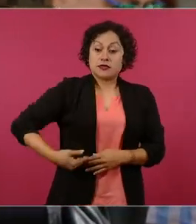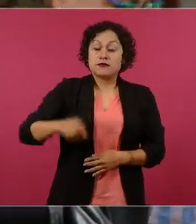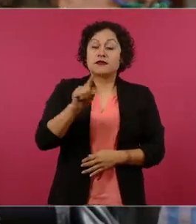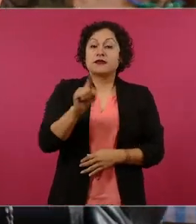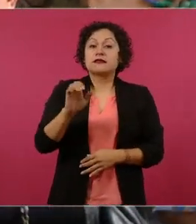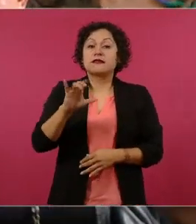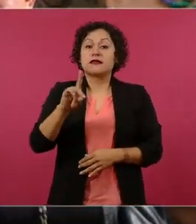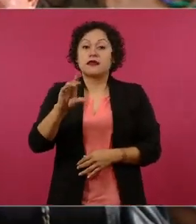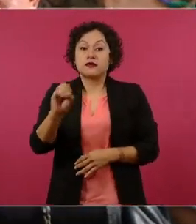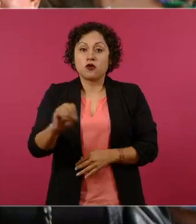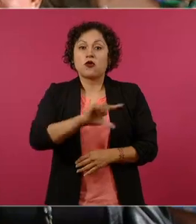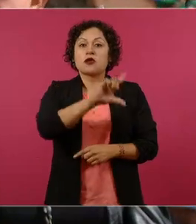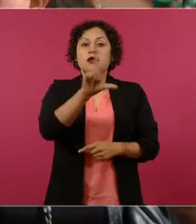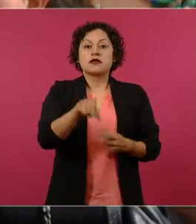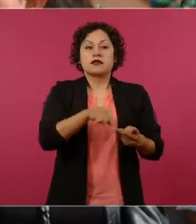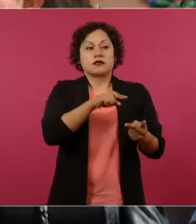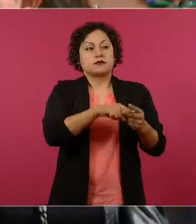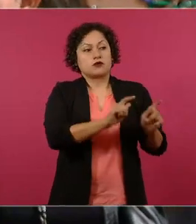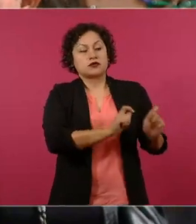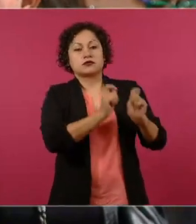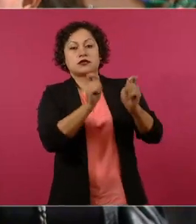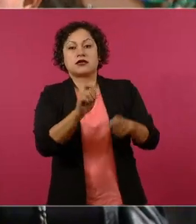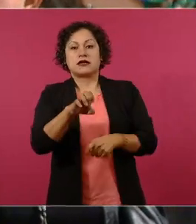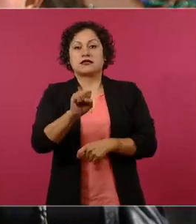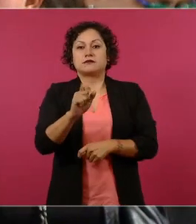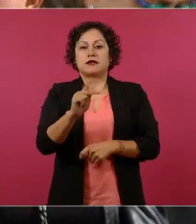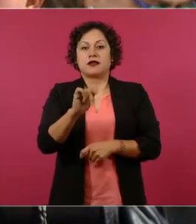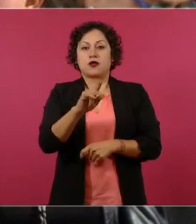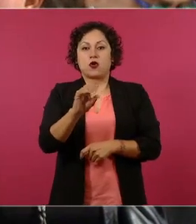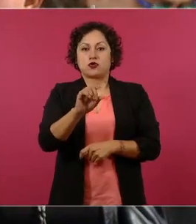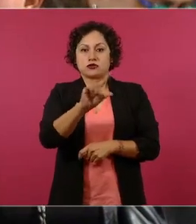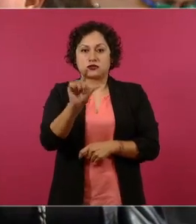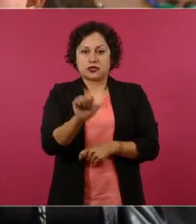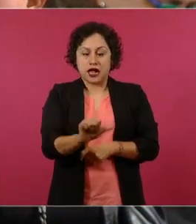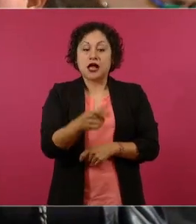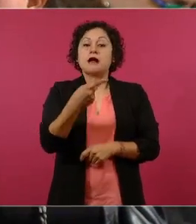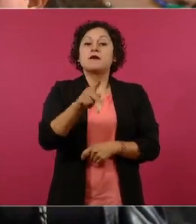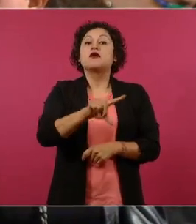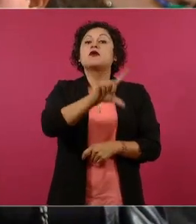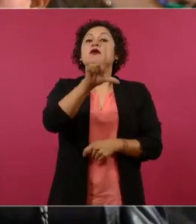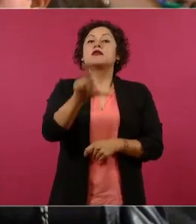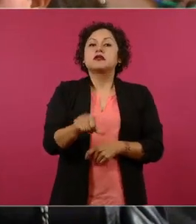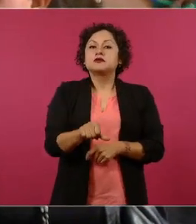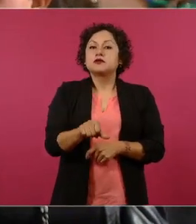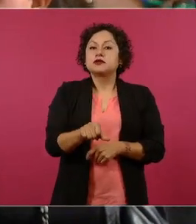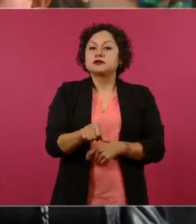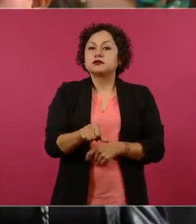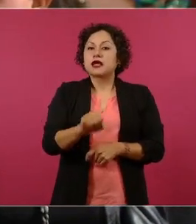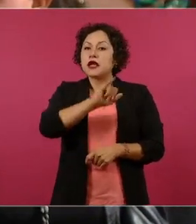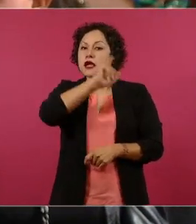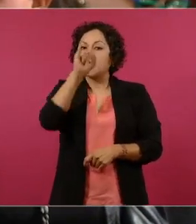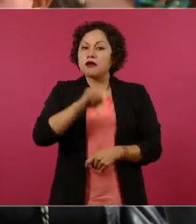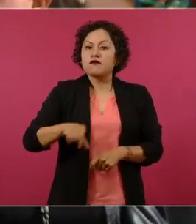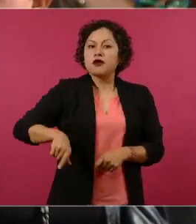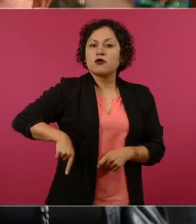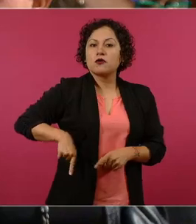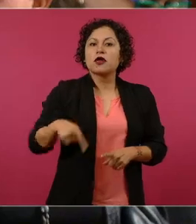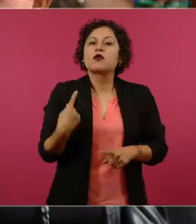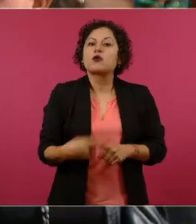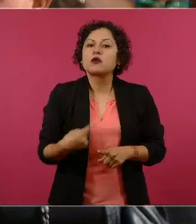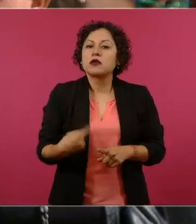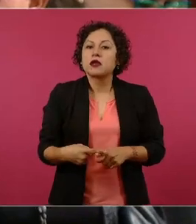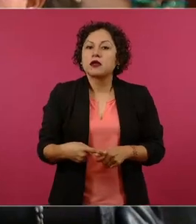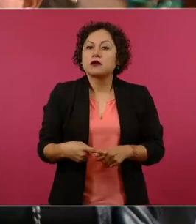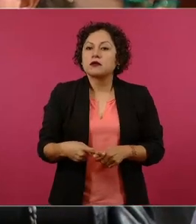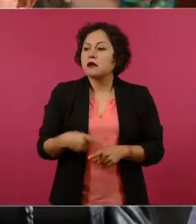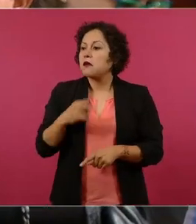quién vino después Quién fue jefe de gobierno y pudo resolver eso y no lo resolvió usted